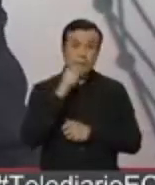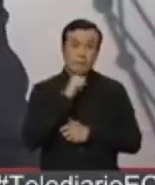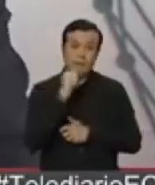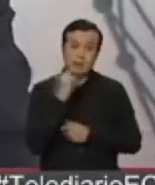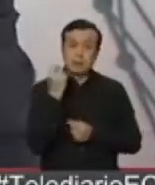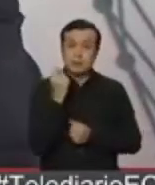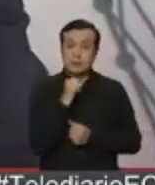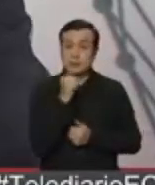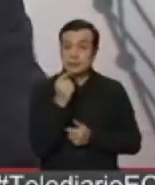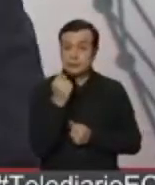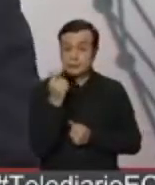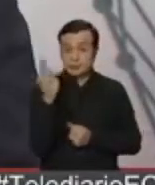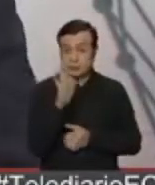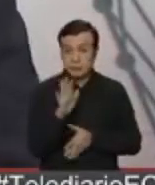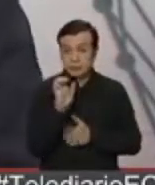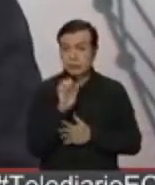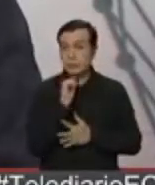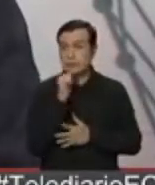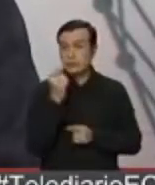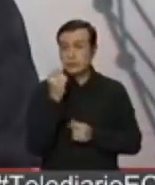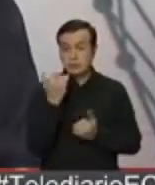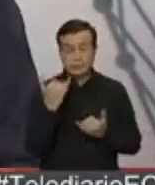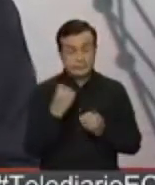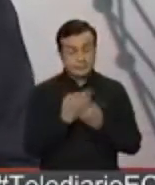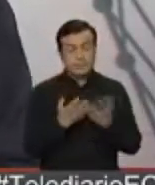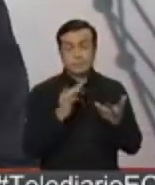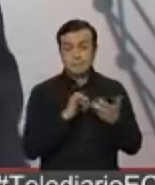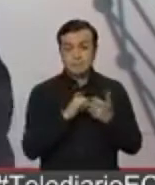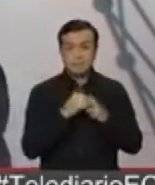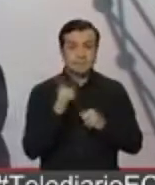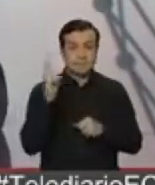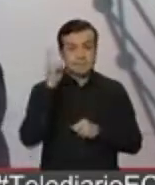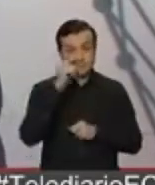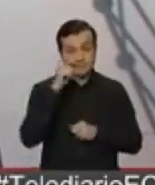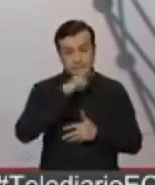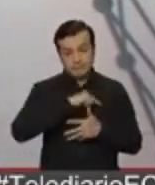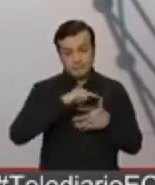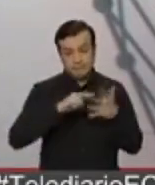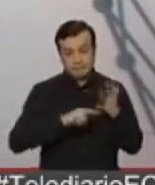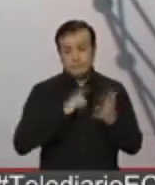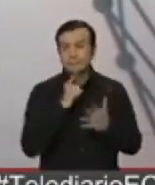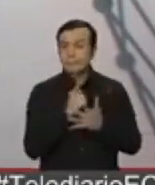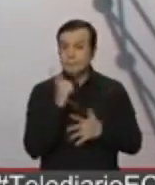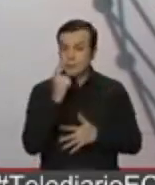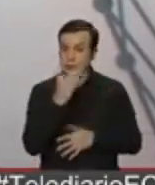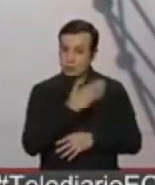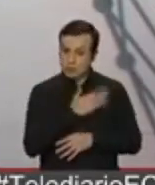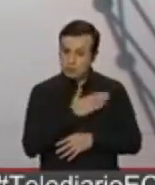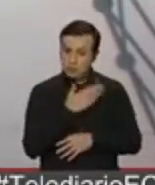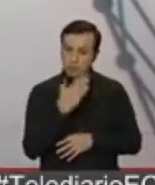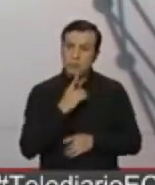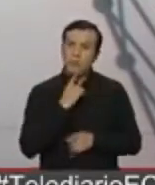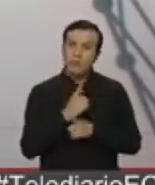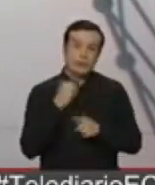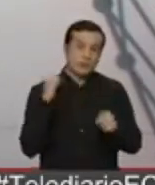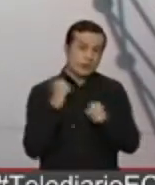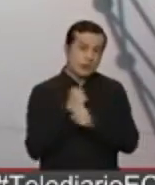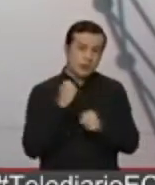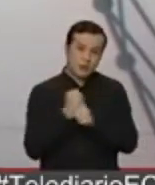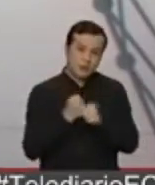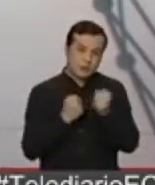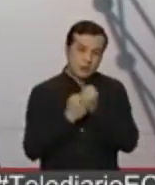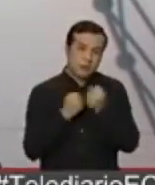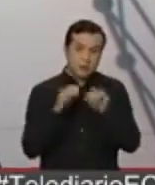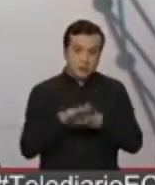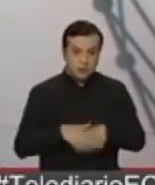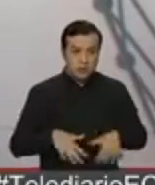enfrentando el país el estado en este momento pero debe debe haber en la confianza de que este trabajo en beneficio del sector